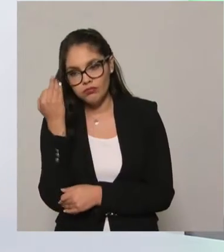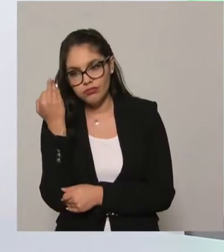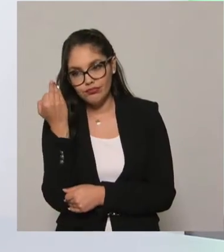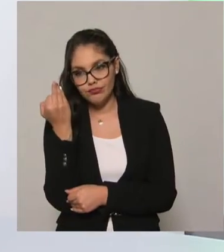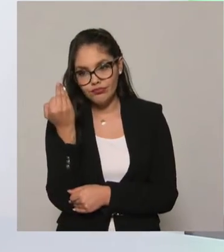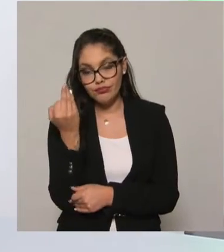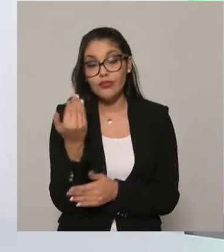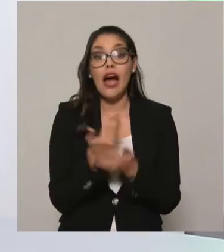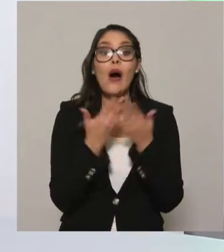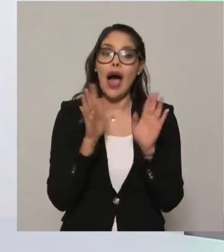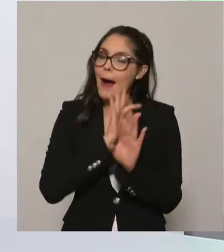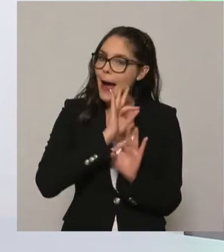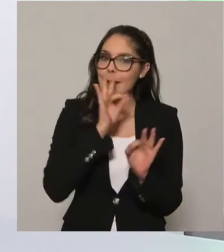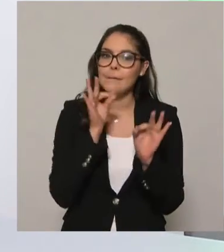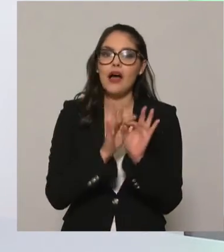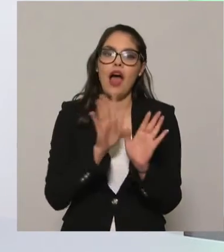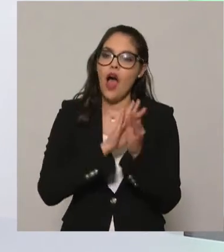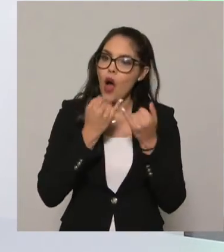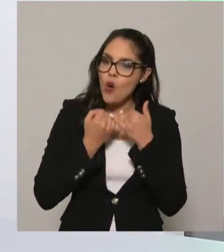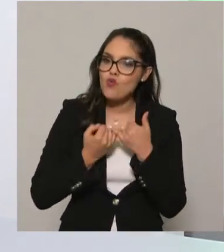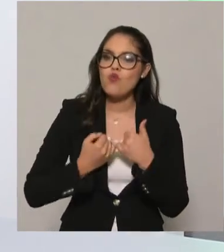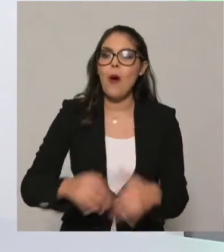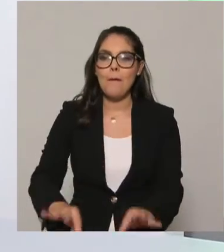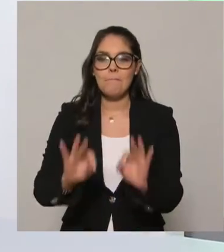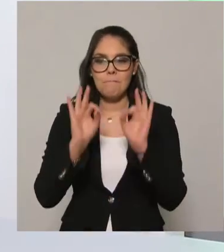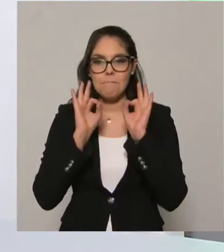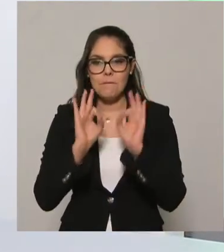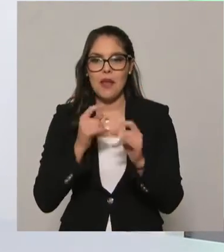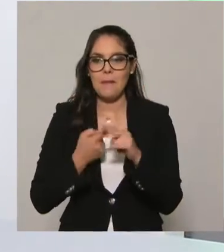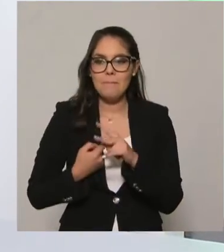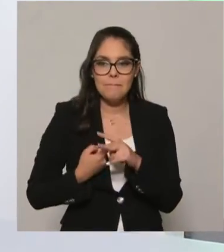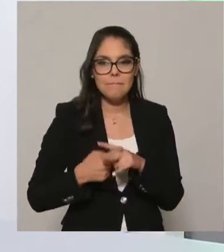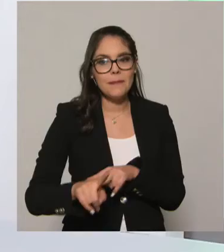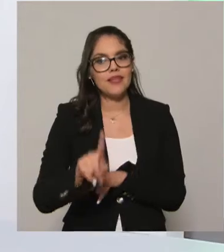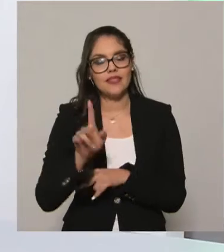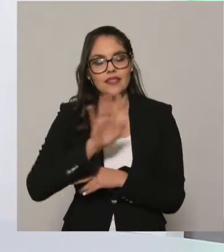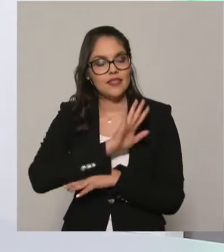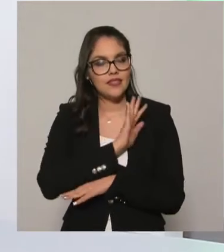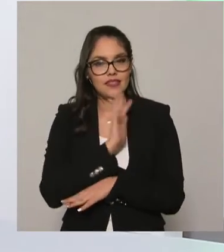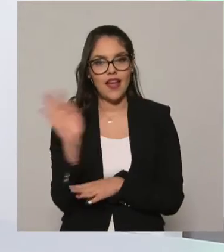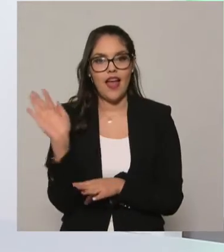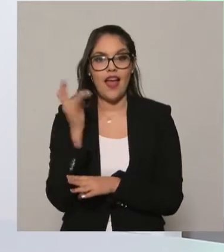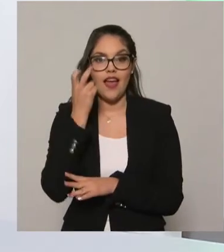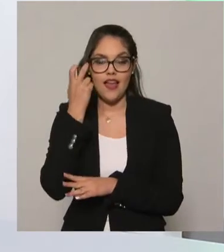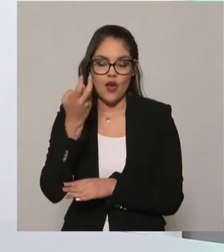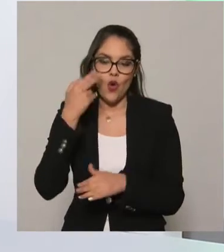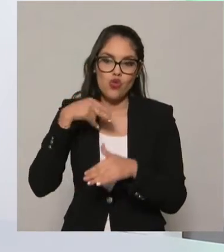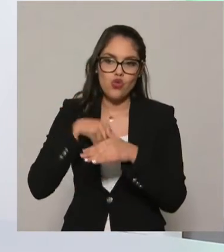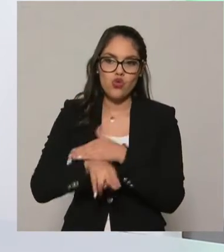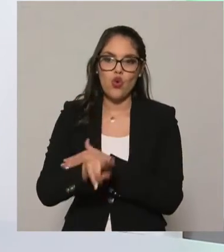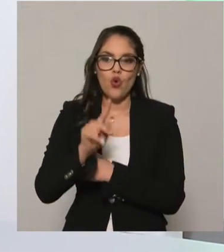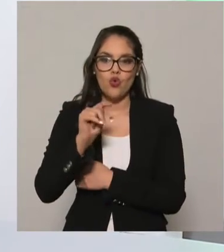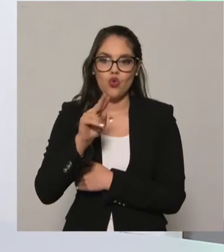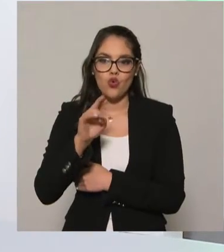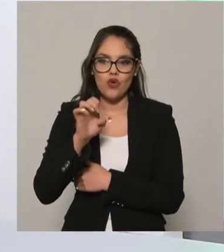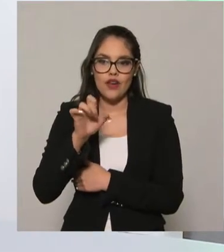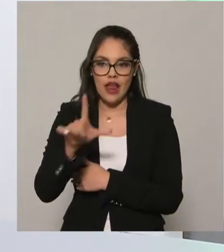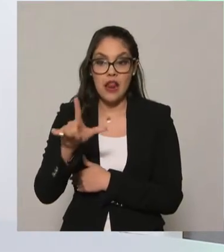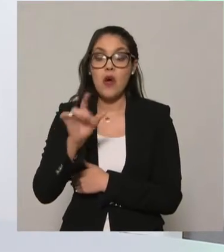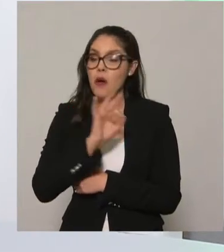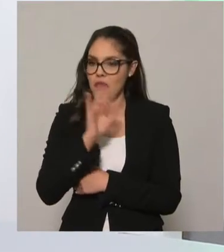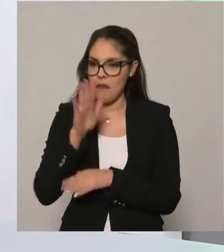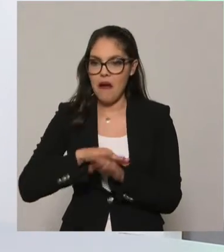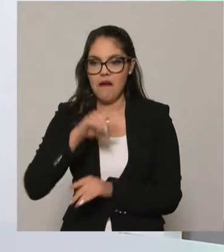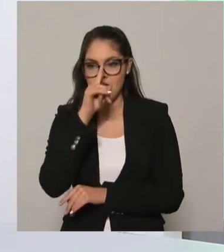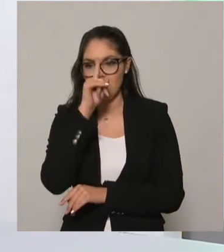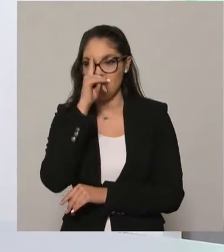se logra desarrollar esta obra que comienza a funcionar ya y que va a permitir facilitar, incrementar